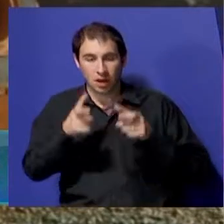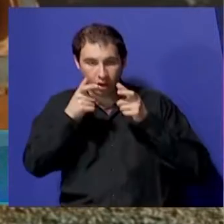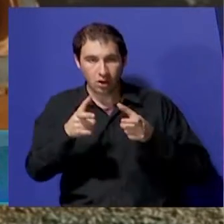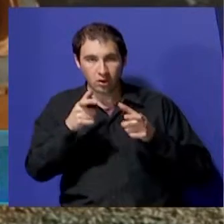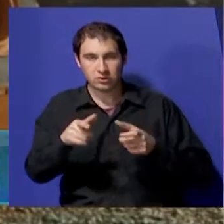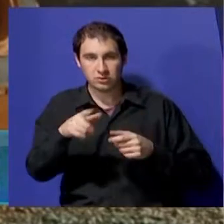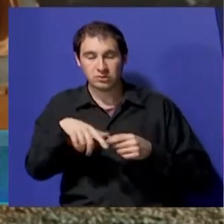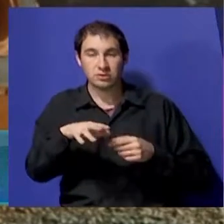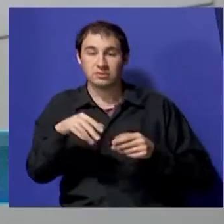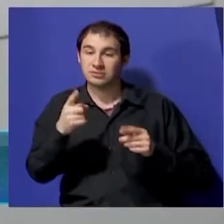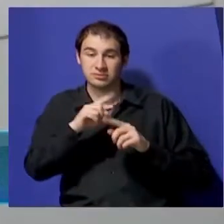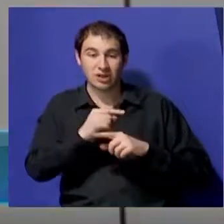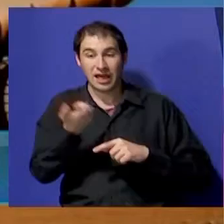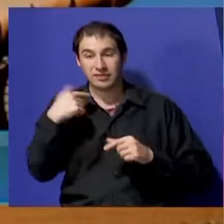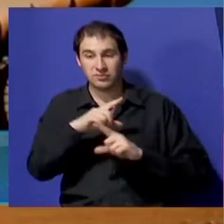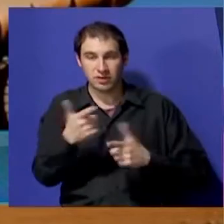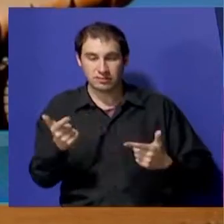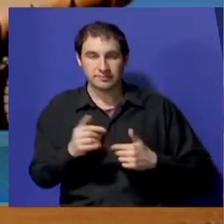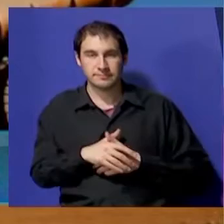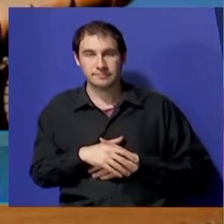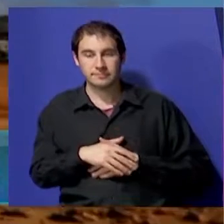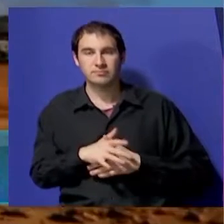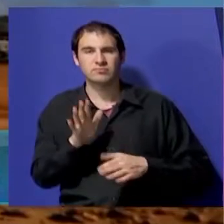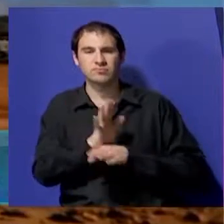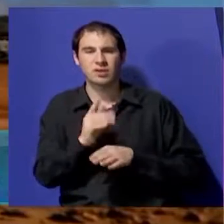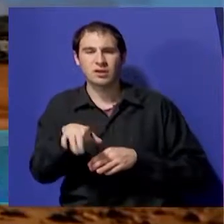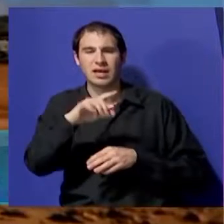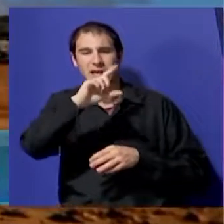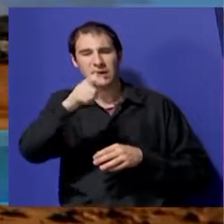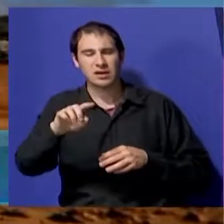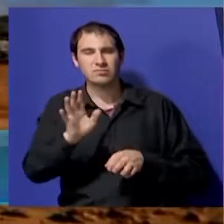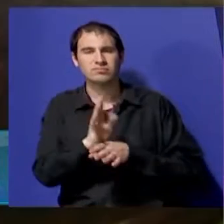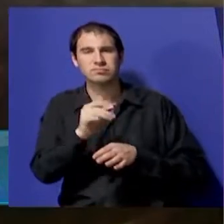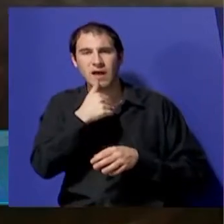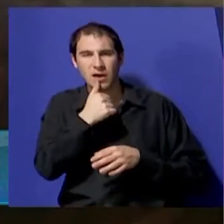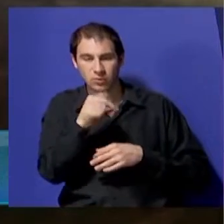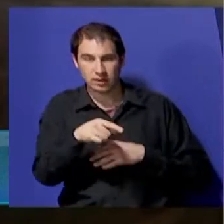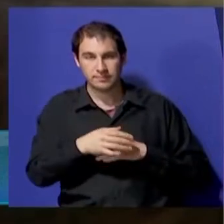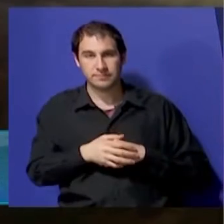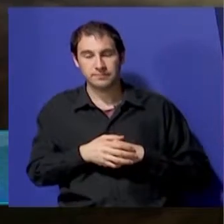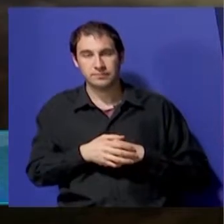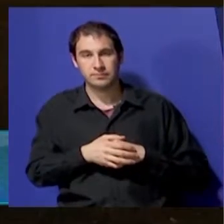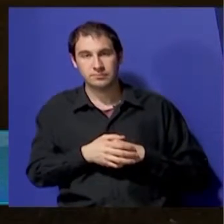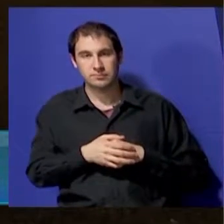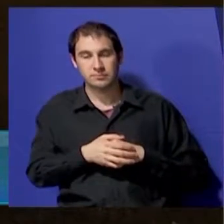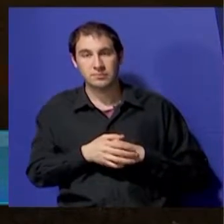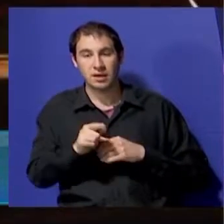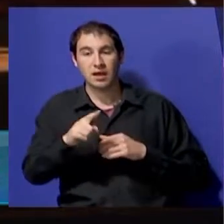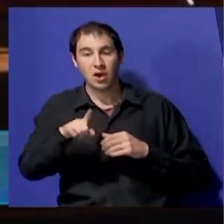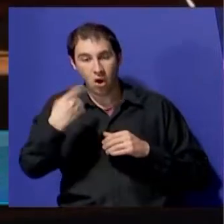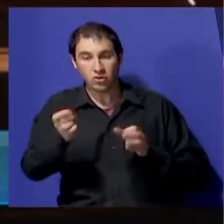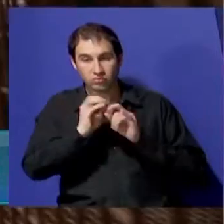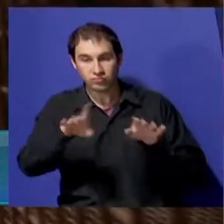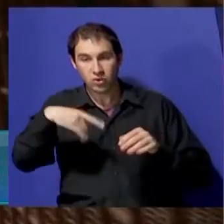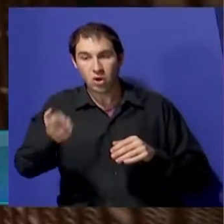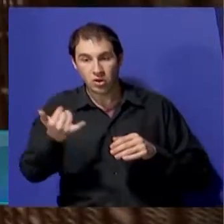UNOPS tampoco se había detectado. Entonces, ahí en el río Las Taguas, ¿sí? Entonces, evidentemente ocurrió otro derrame